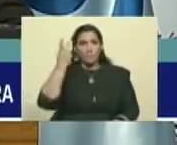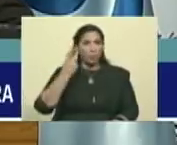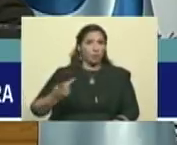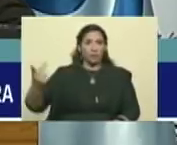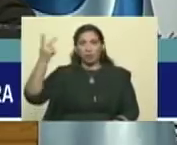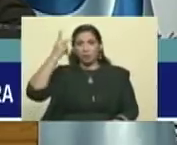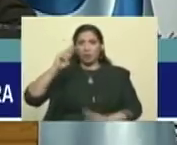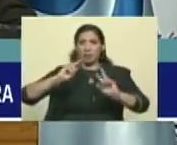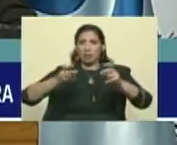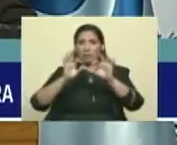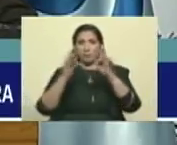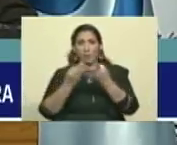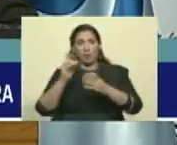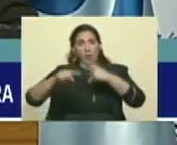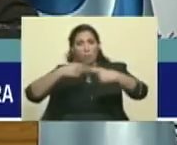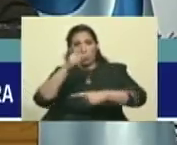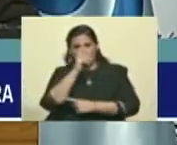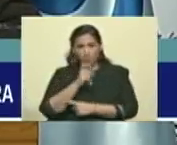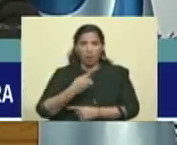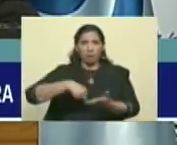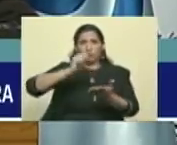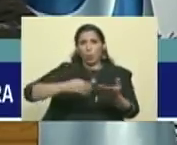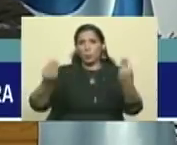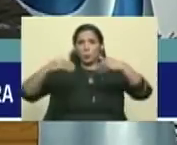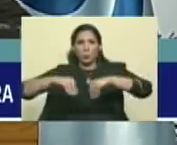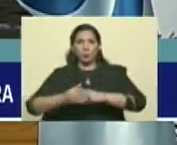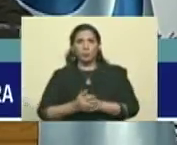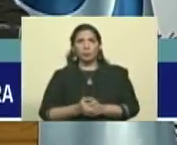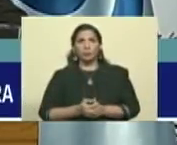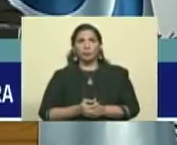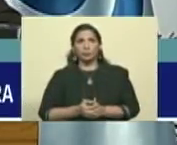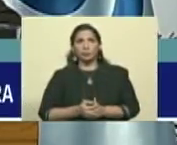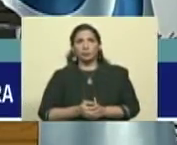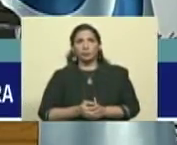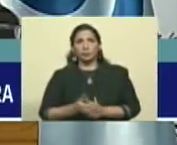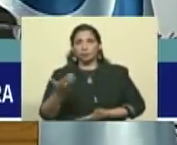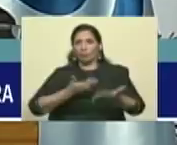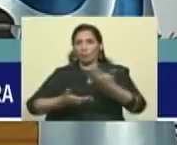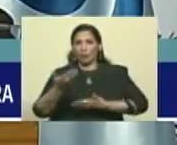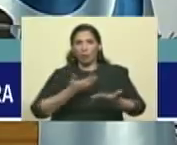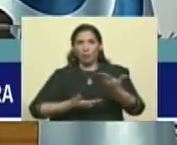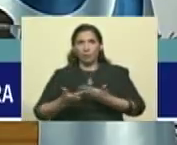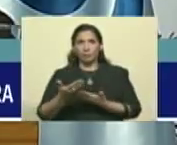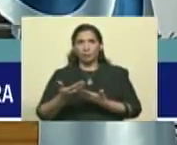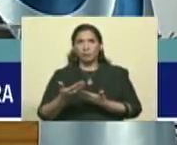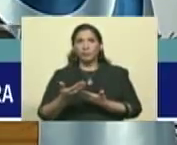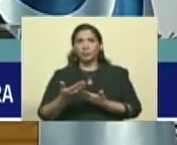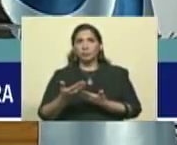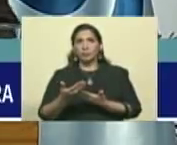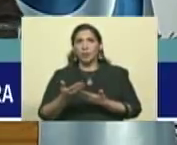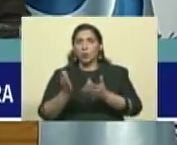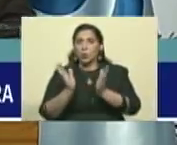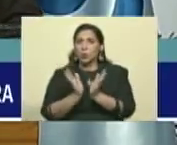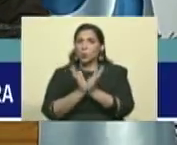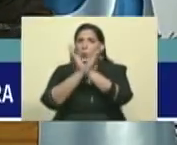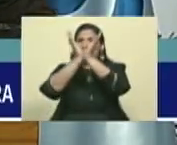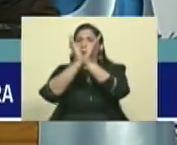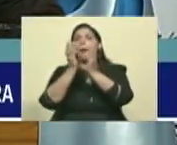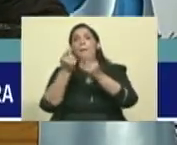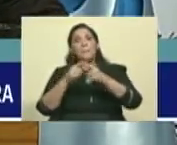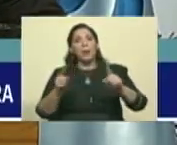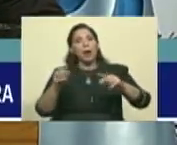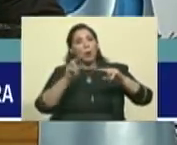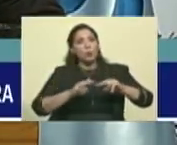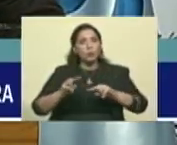familia, el año próximo firmaremos un convenio de cooperación con el Fondo de Naciones Unidas para la Infancia,